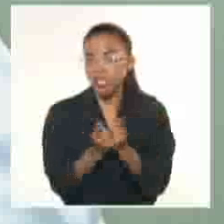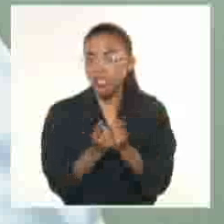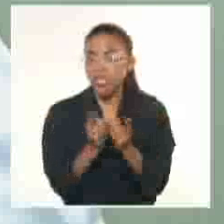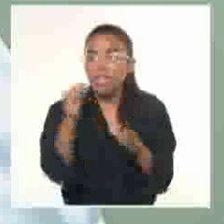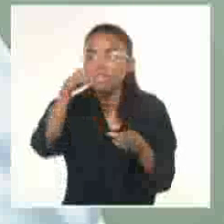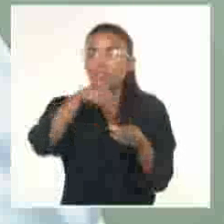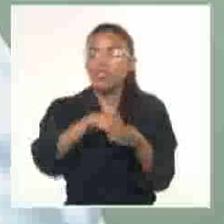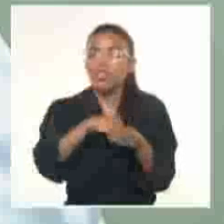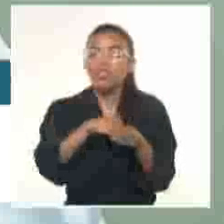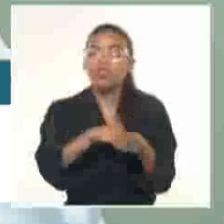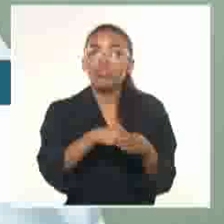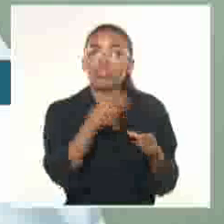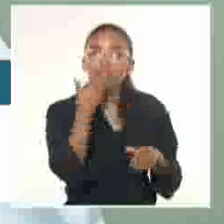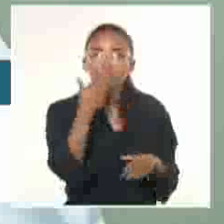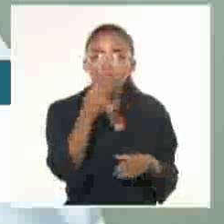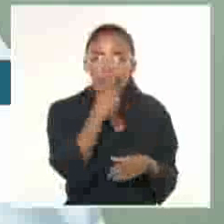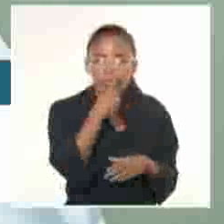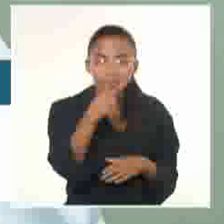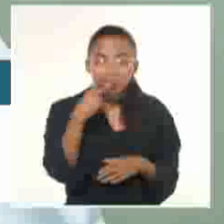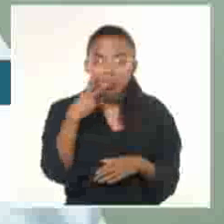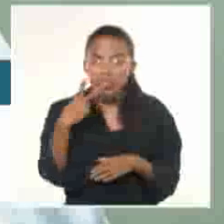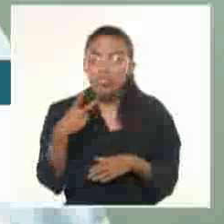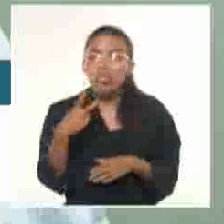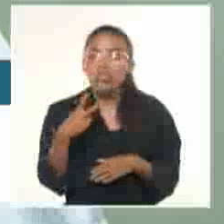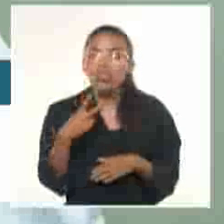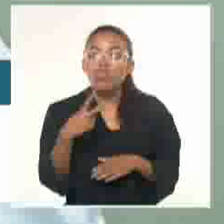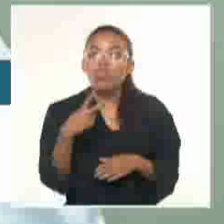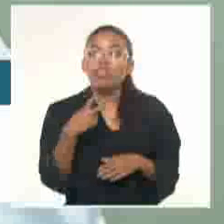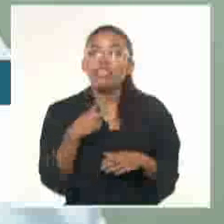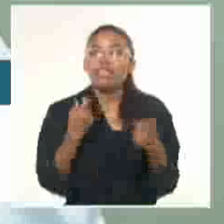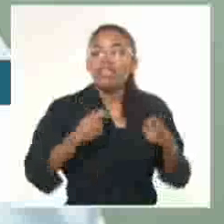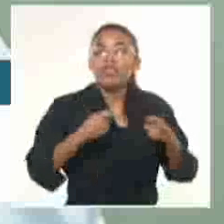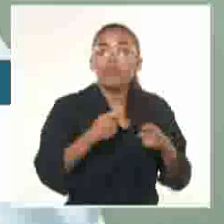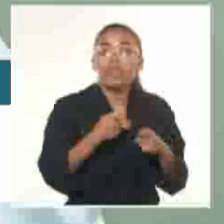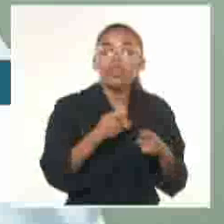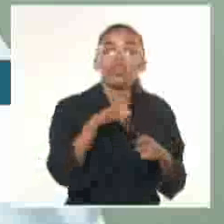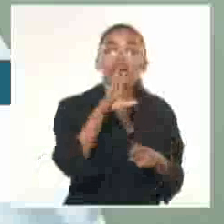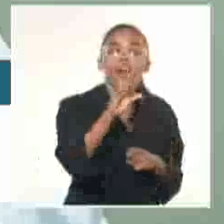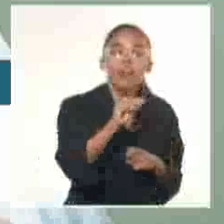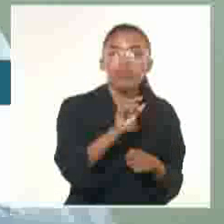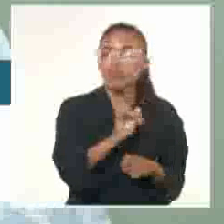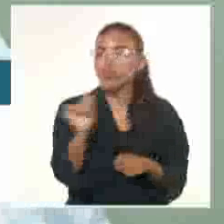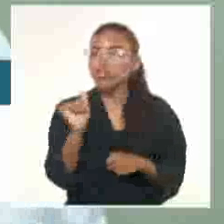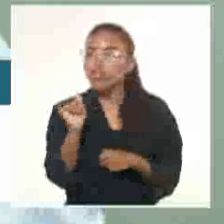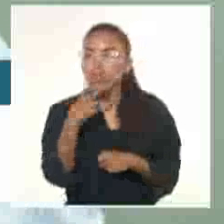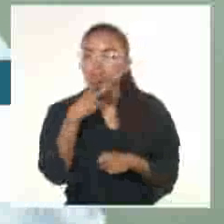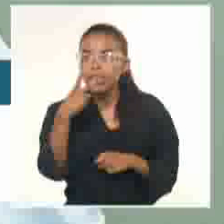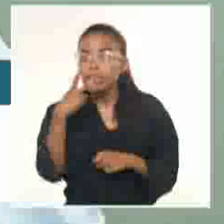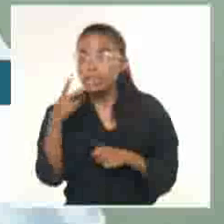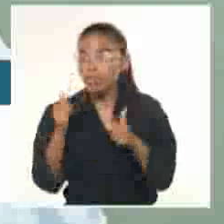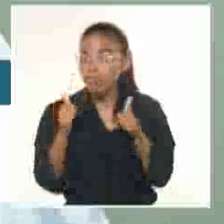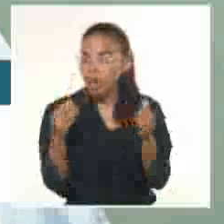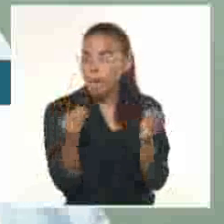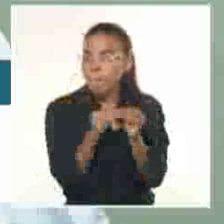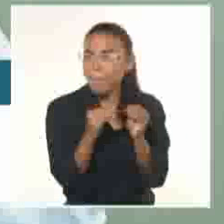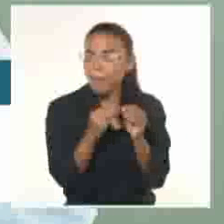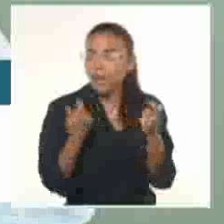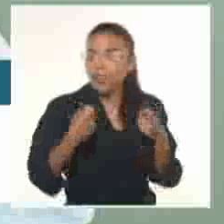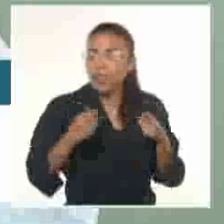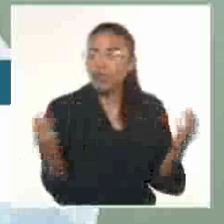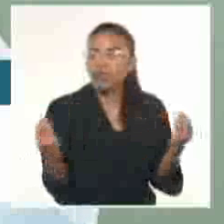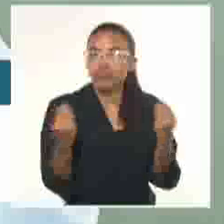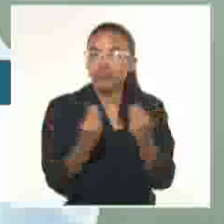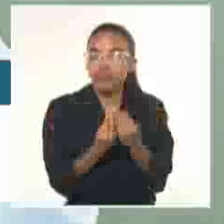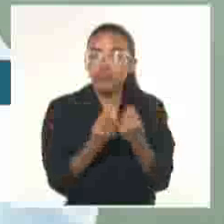beneficencia, que es decir y obrar bien, es procurar el bienestar de nuestros pacientes. Junto a la beneficencia está la